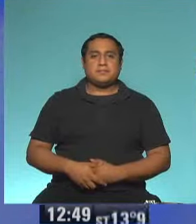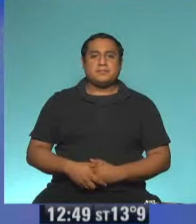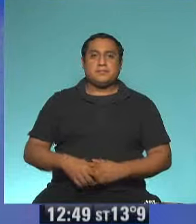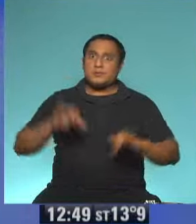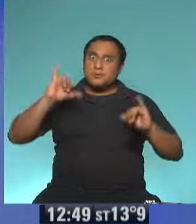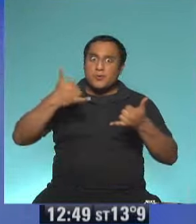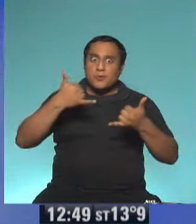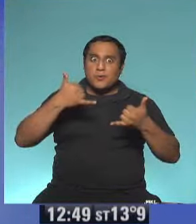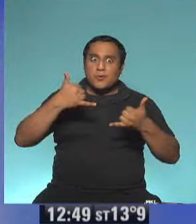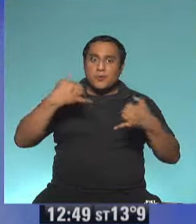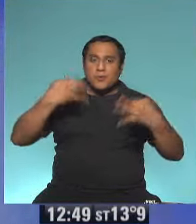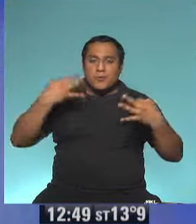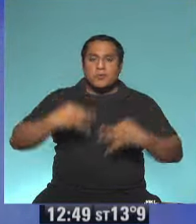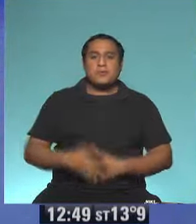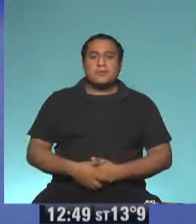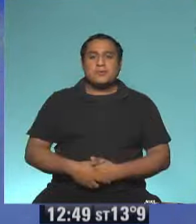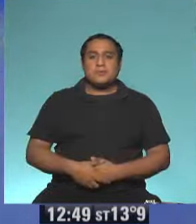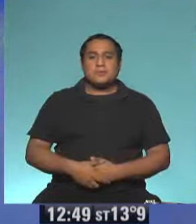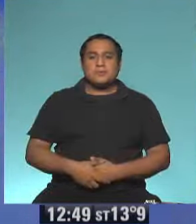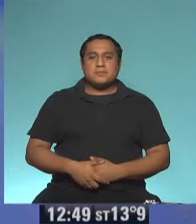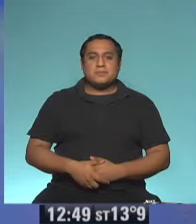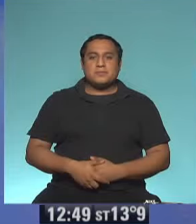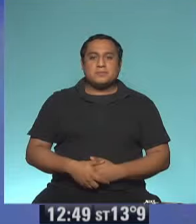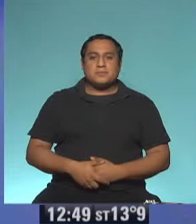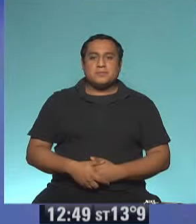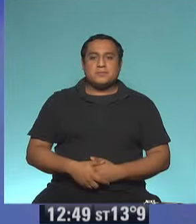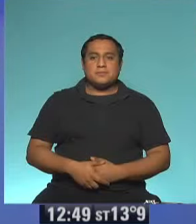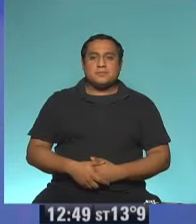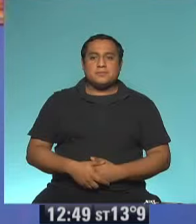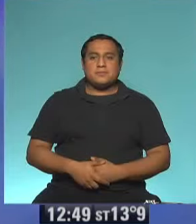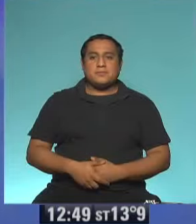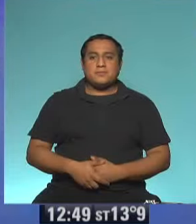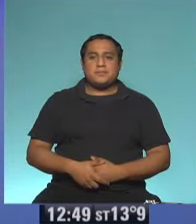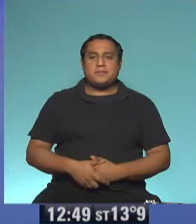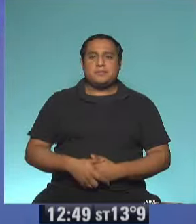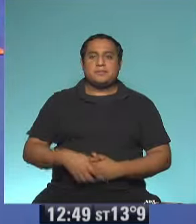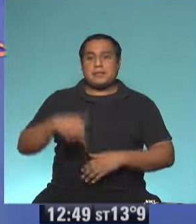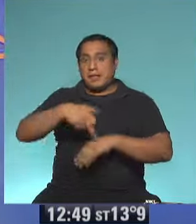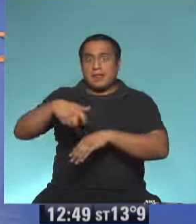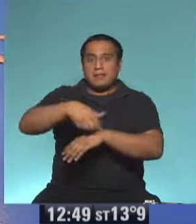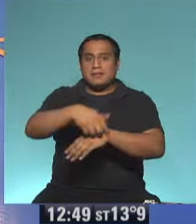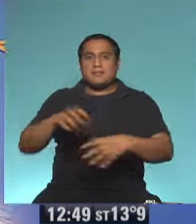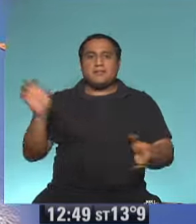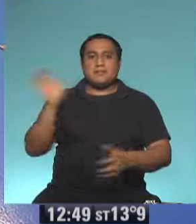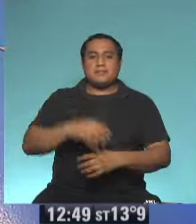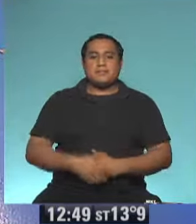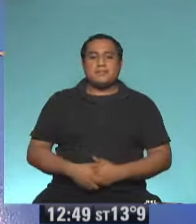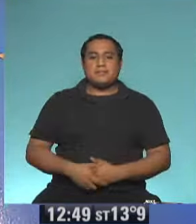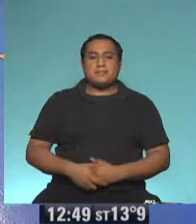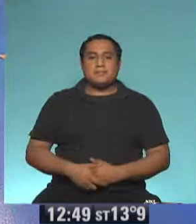¡Esta aquí! ¡Bien! Va. Voy. Va. Dale. Izquierdo, derecho, izquierdo.